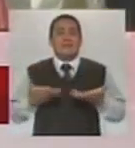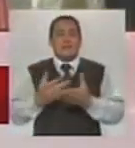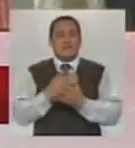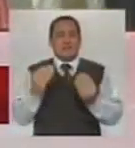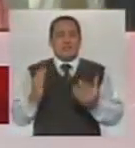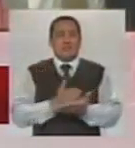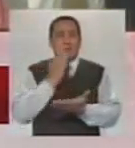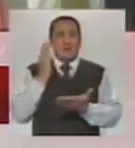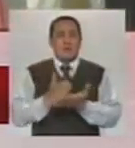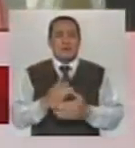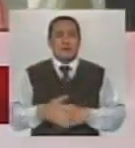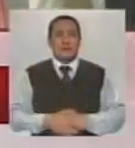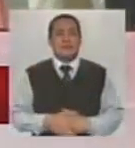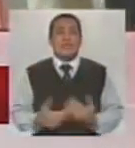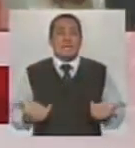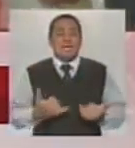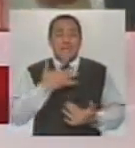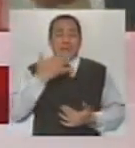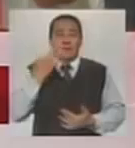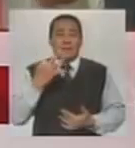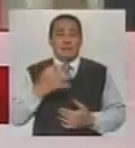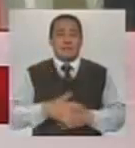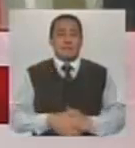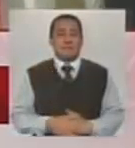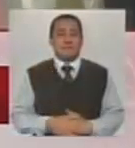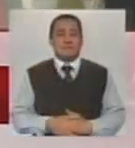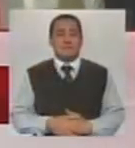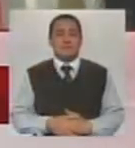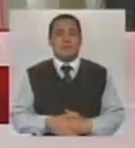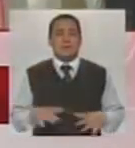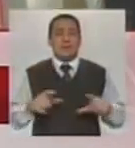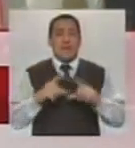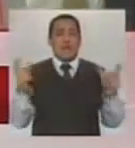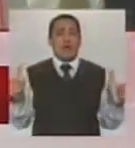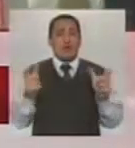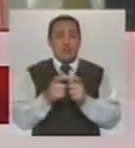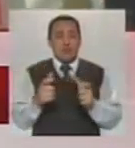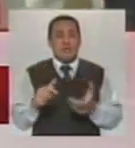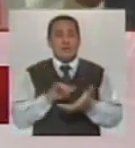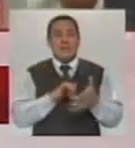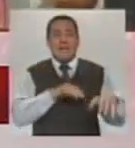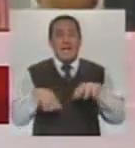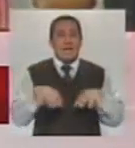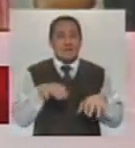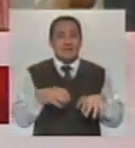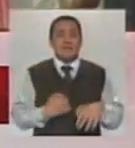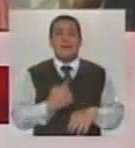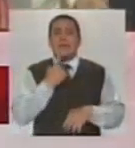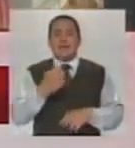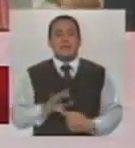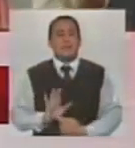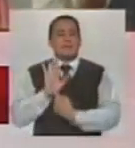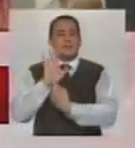polémico, y obviamente la Corte lo que hace pues es emitir